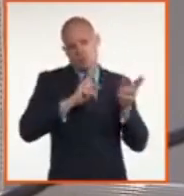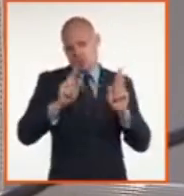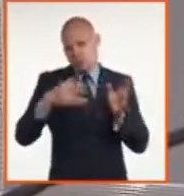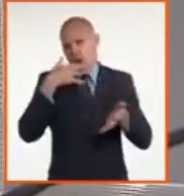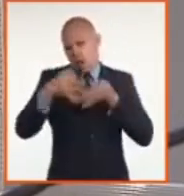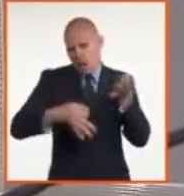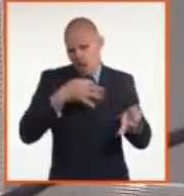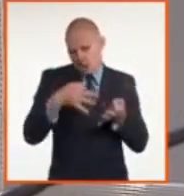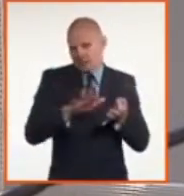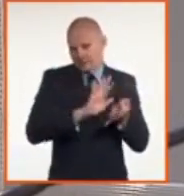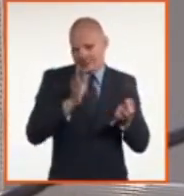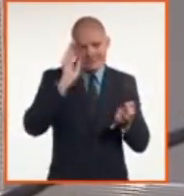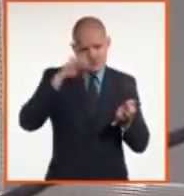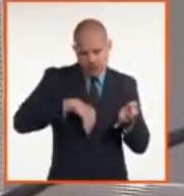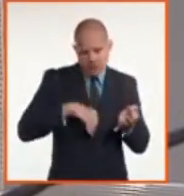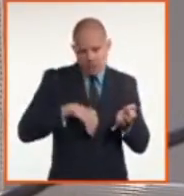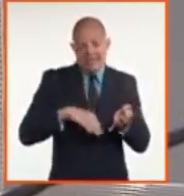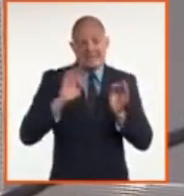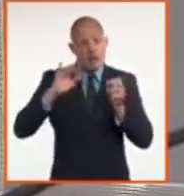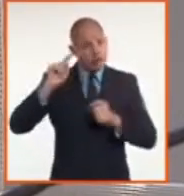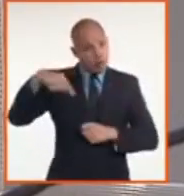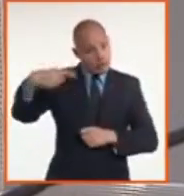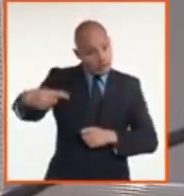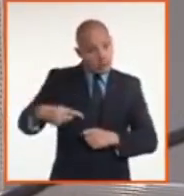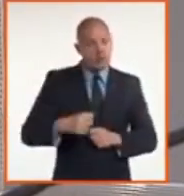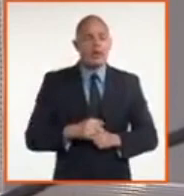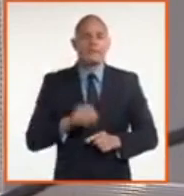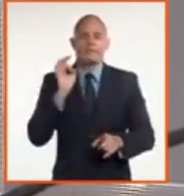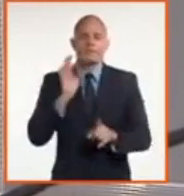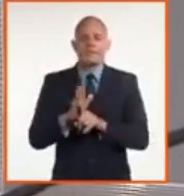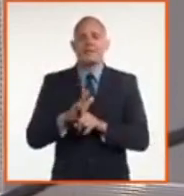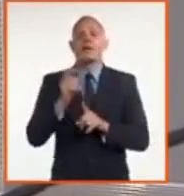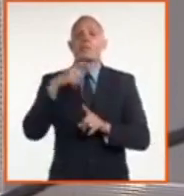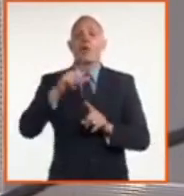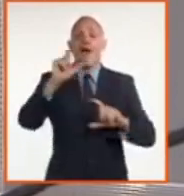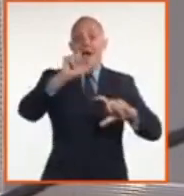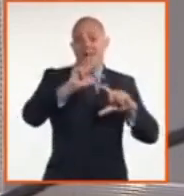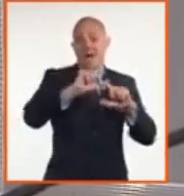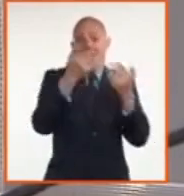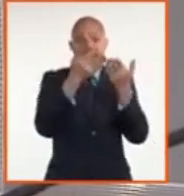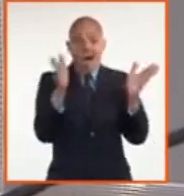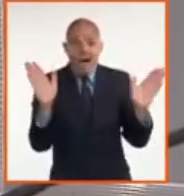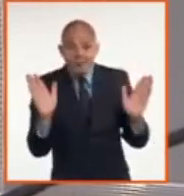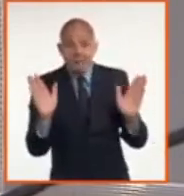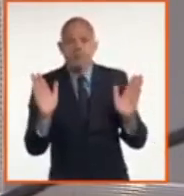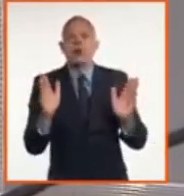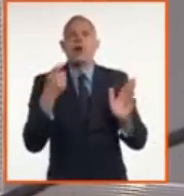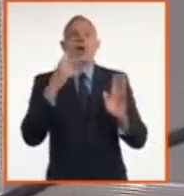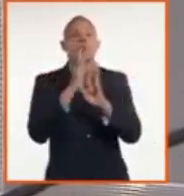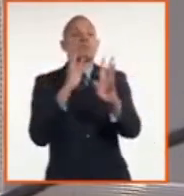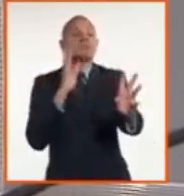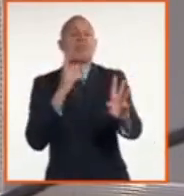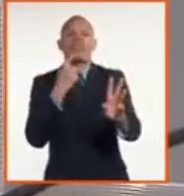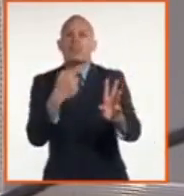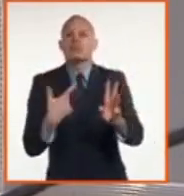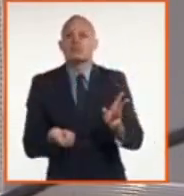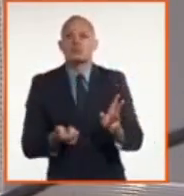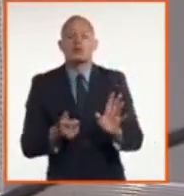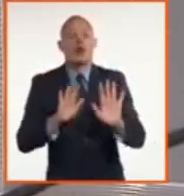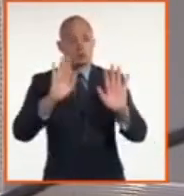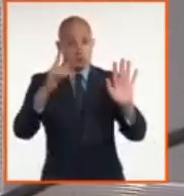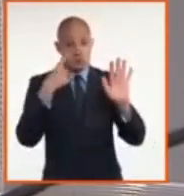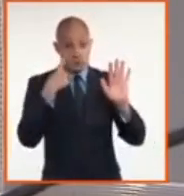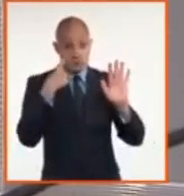que ellos puedan dar esa explicación en la población para que la población que no tengan que estar por horas esperando así